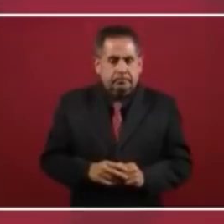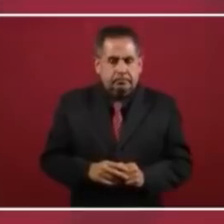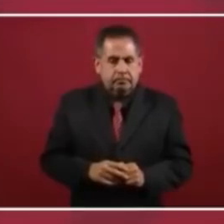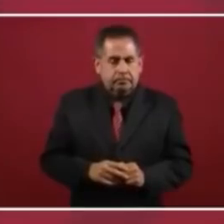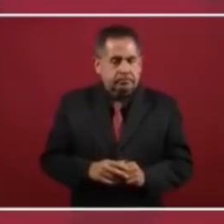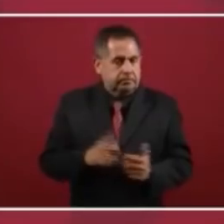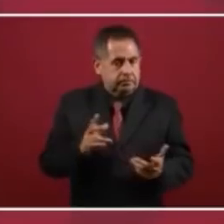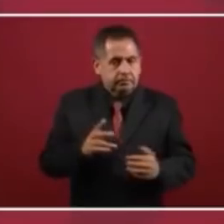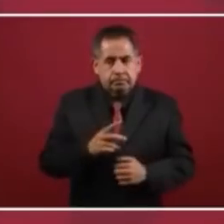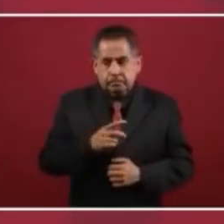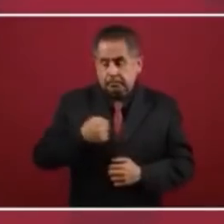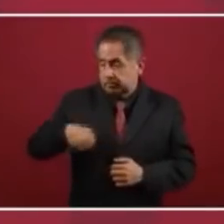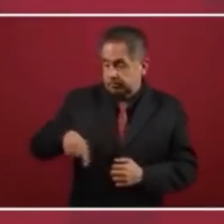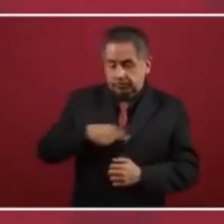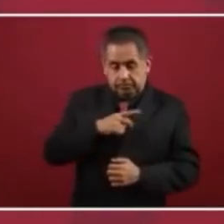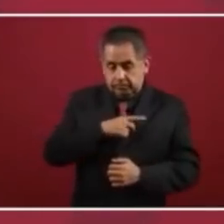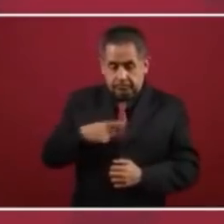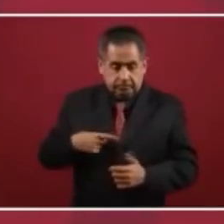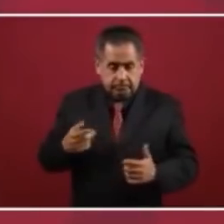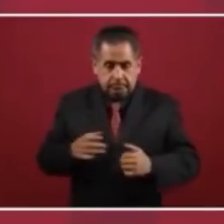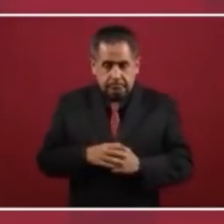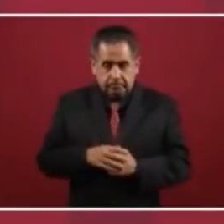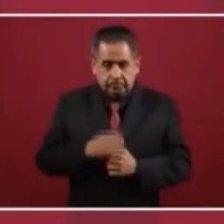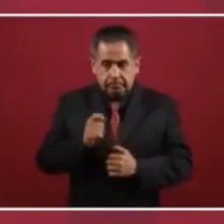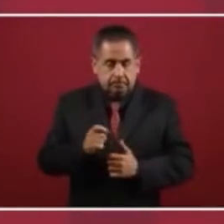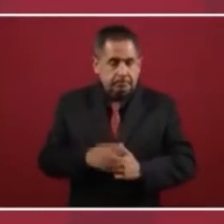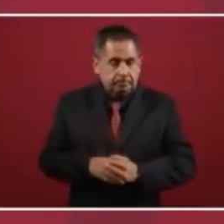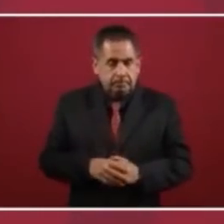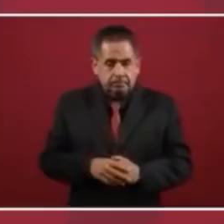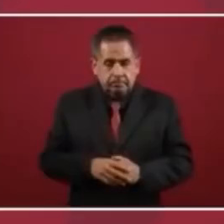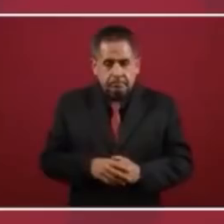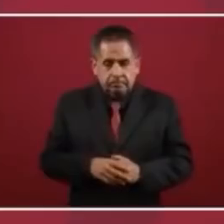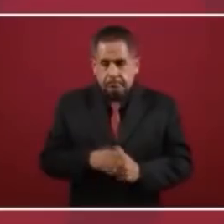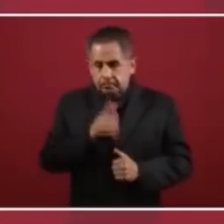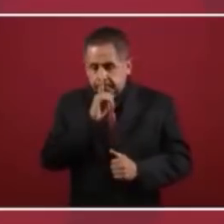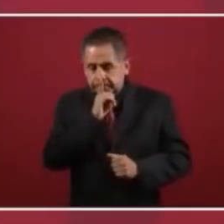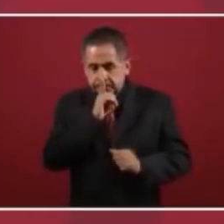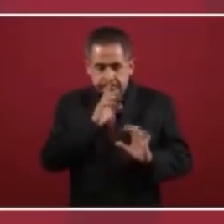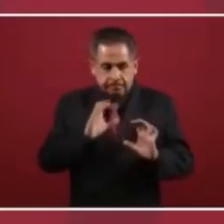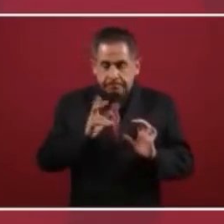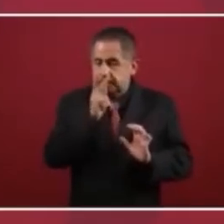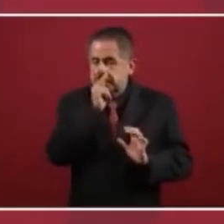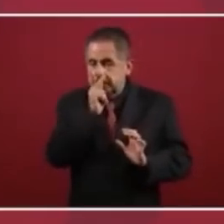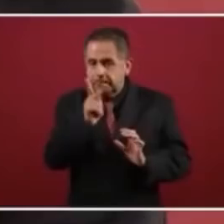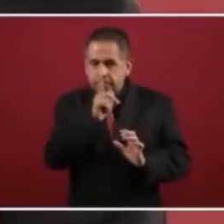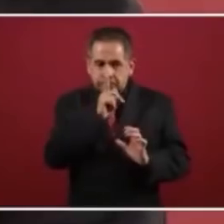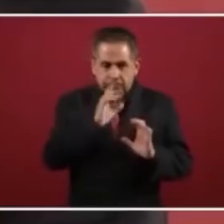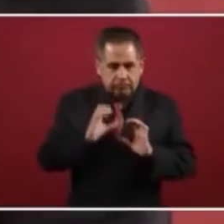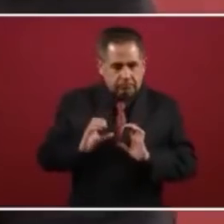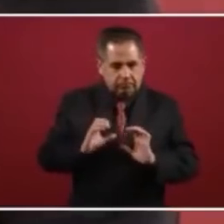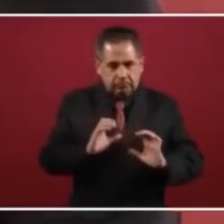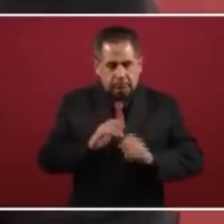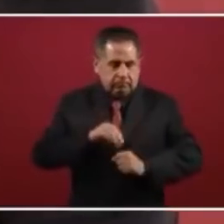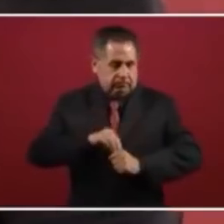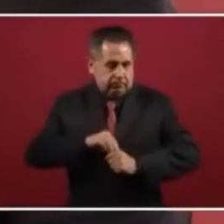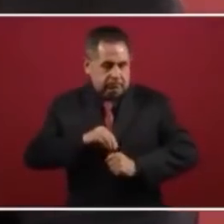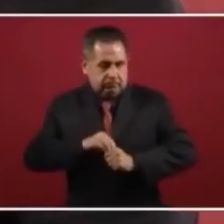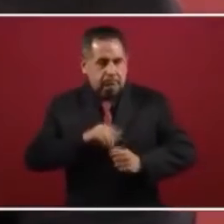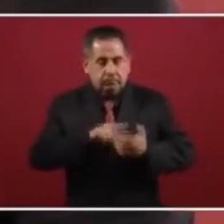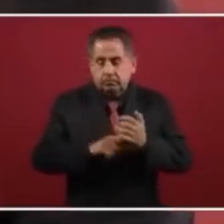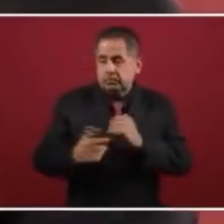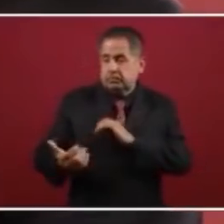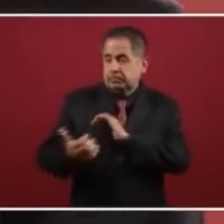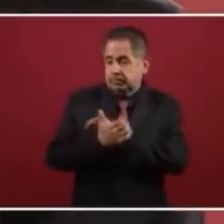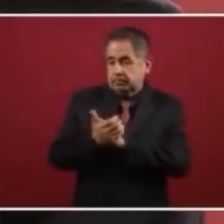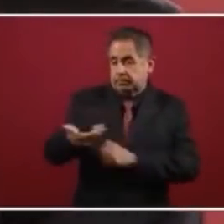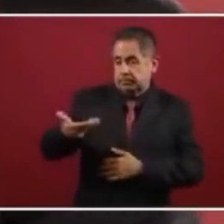tenemos que mantener en sigilo, en secreto, estos casos, así nos los